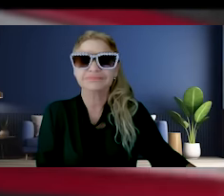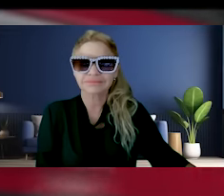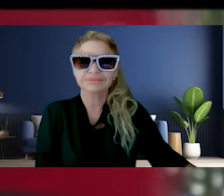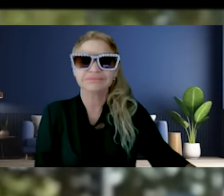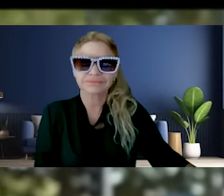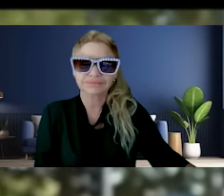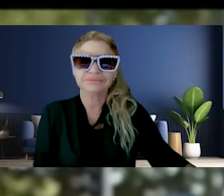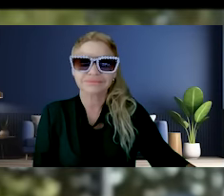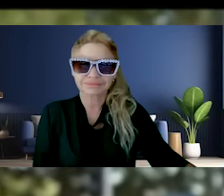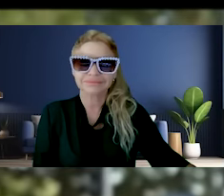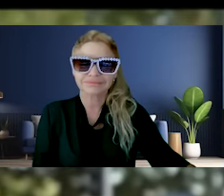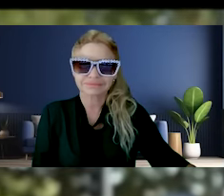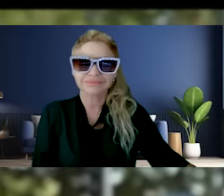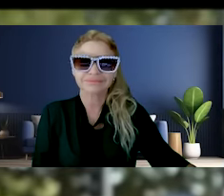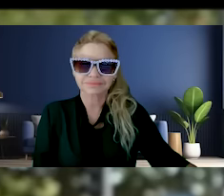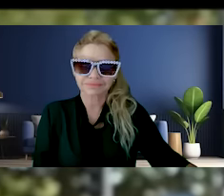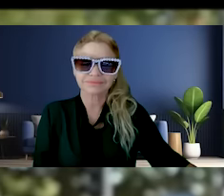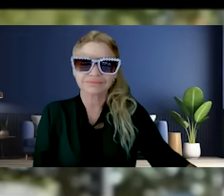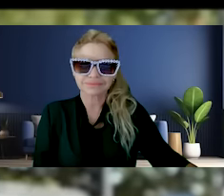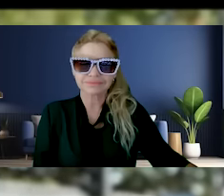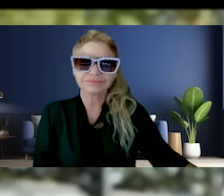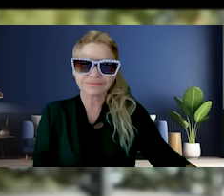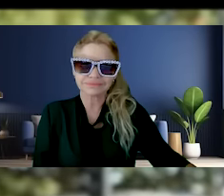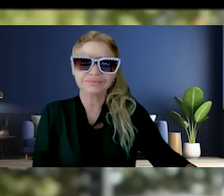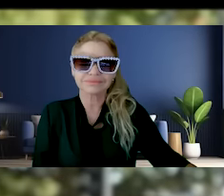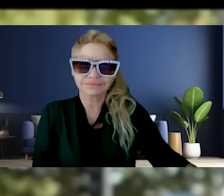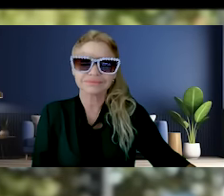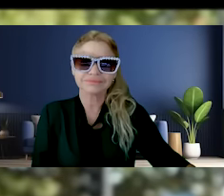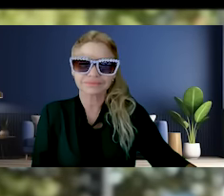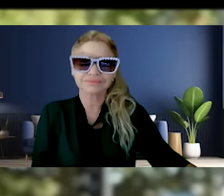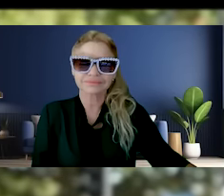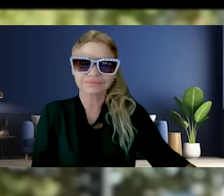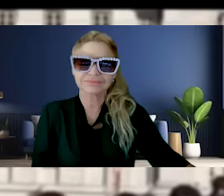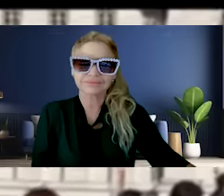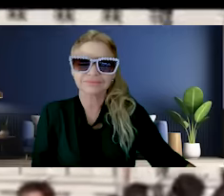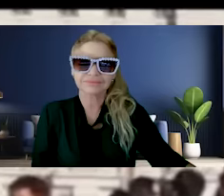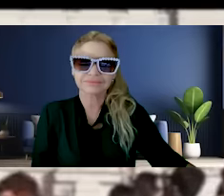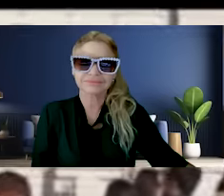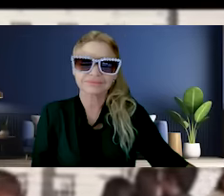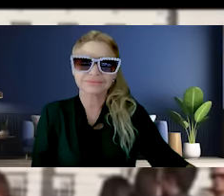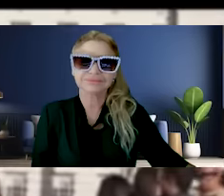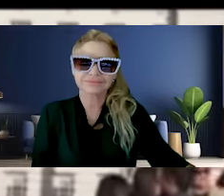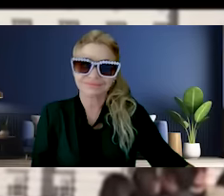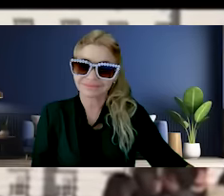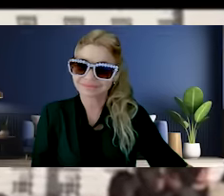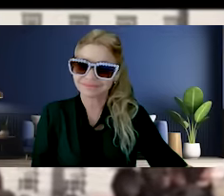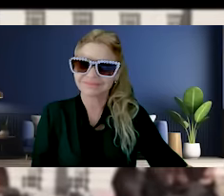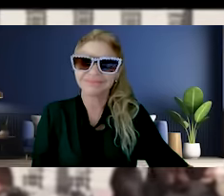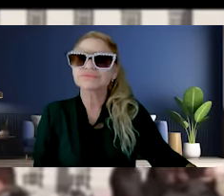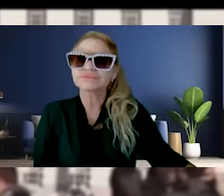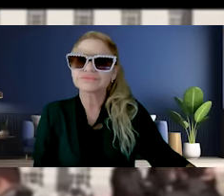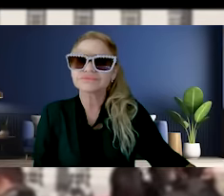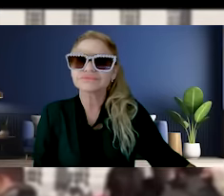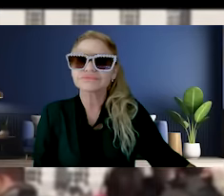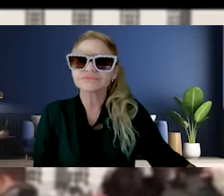Y es que uno de los retos, nos cuenta, es que esta tecnología es imperfecta, algo que genera inquietud en un país en el que no hay una ley que regule el